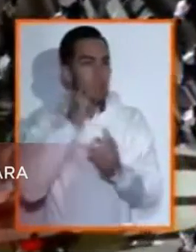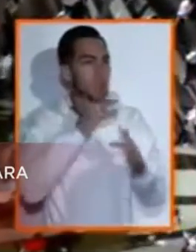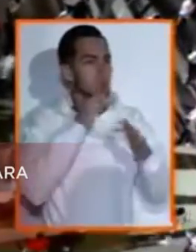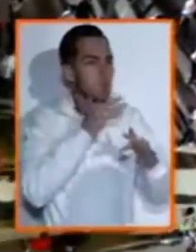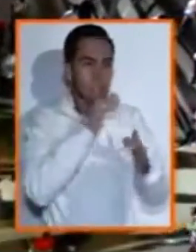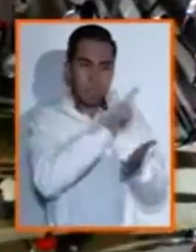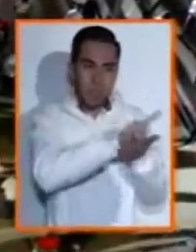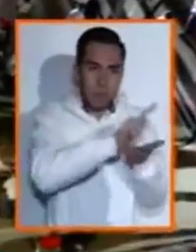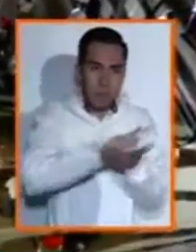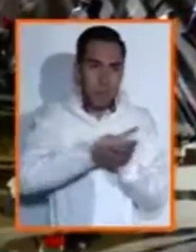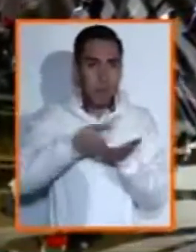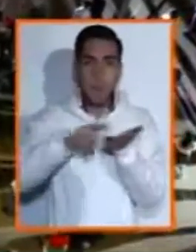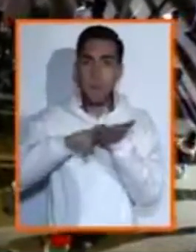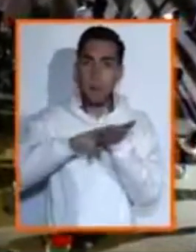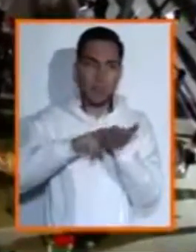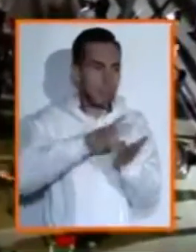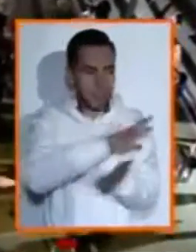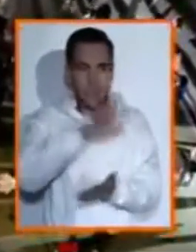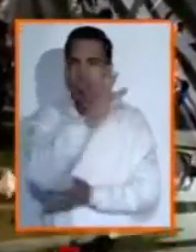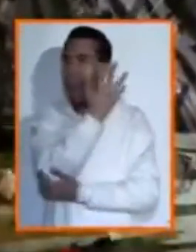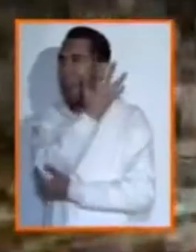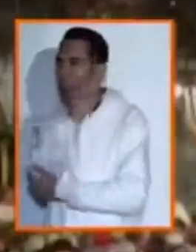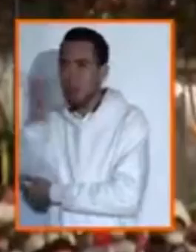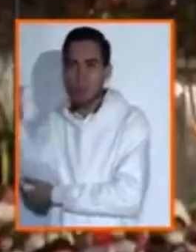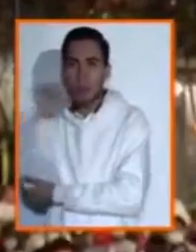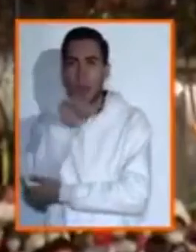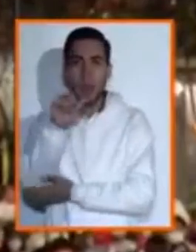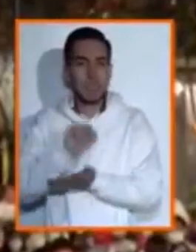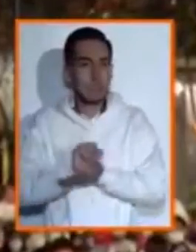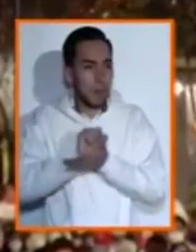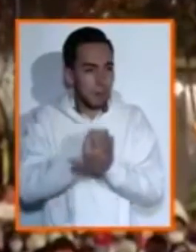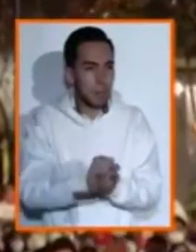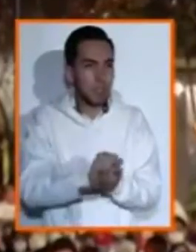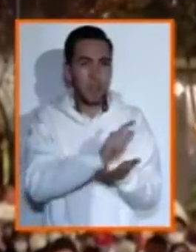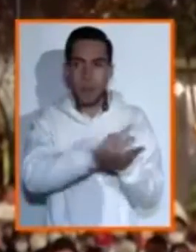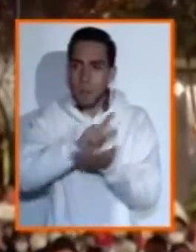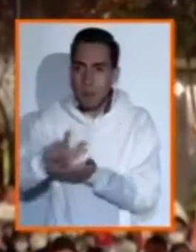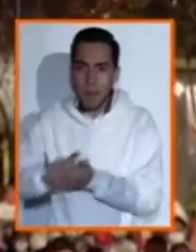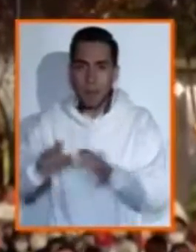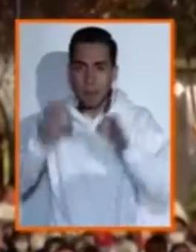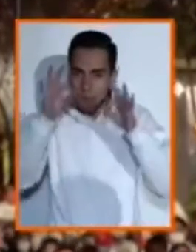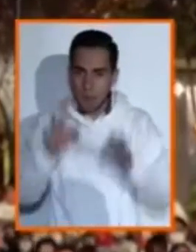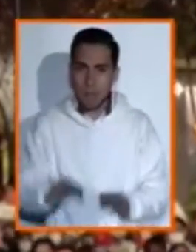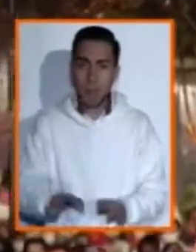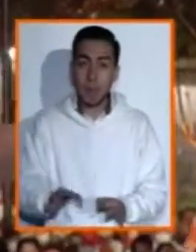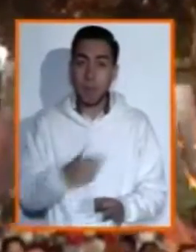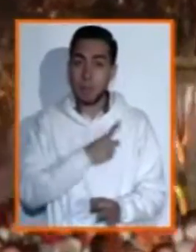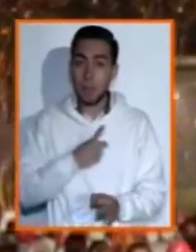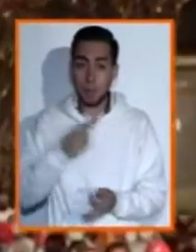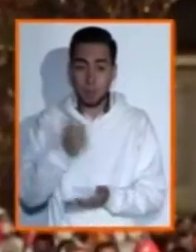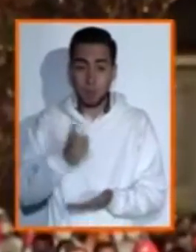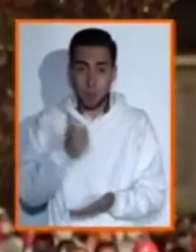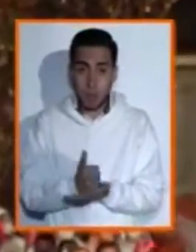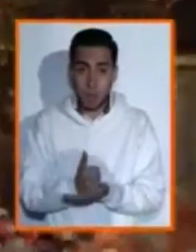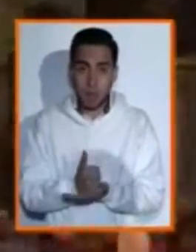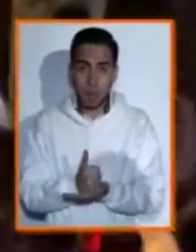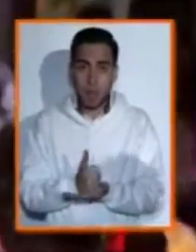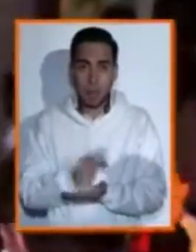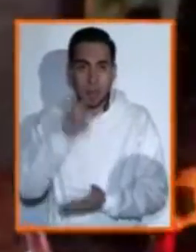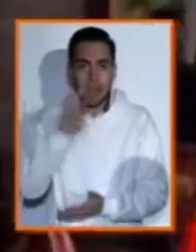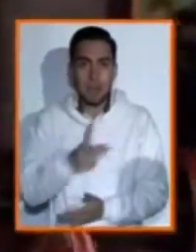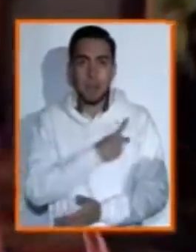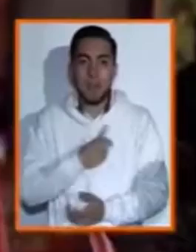sus áreas verdes su arbolado sus servicios públicos llevarle a la ciudadanía lo que